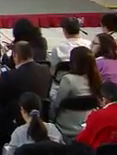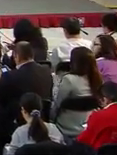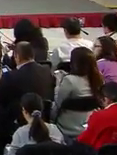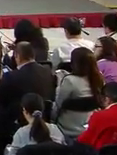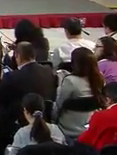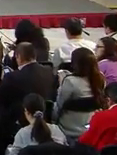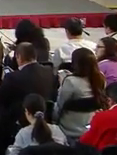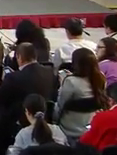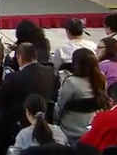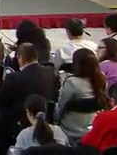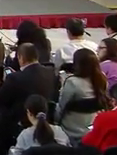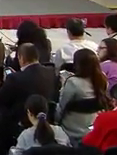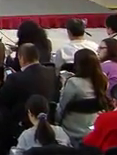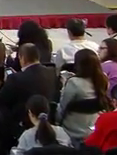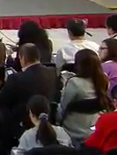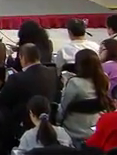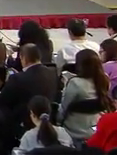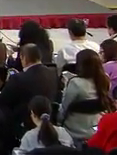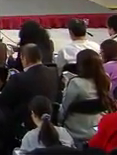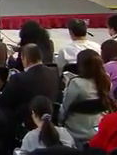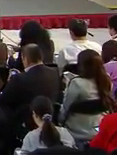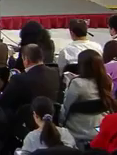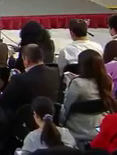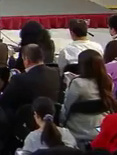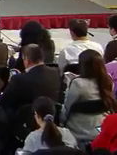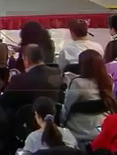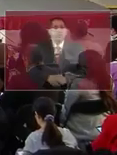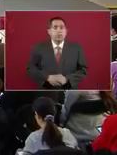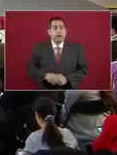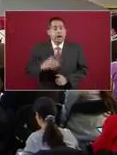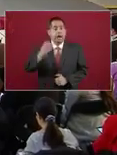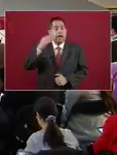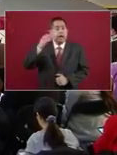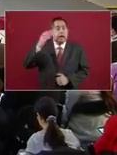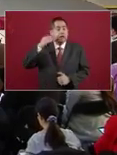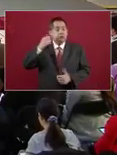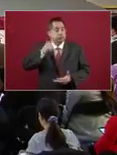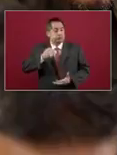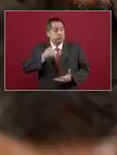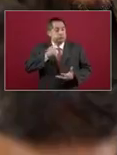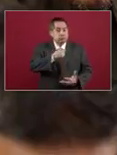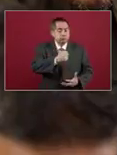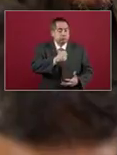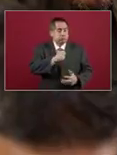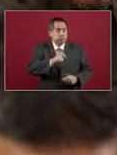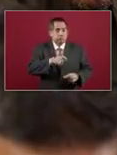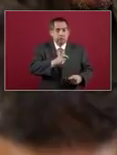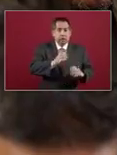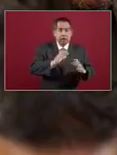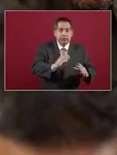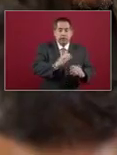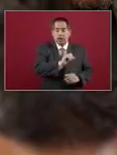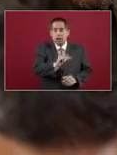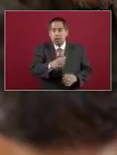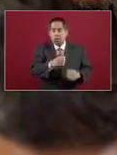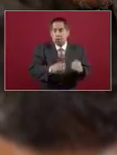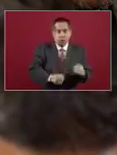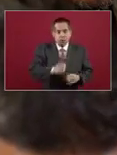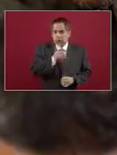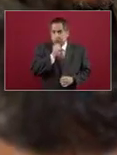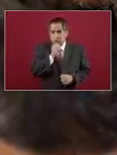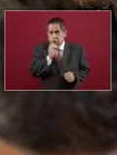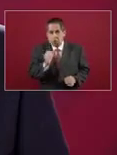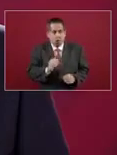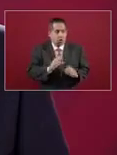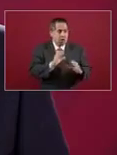implementación de que estos recursos no se habían utilizado para la capacitación de jueces, para la capacitación de